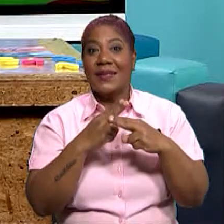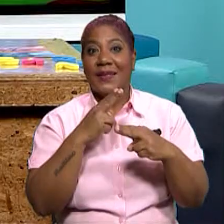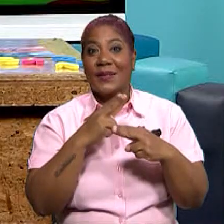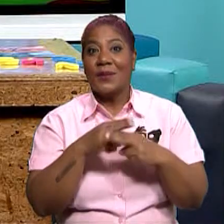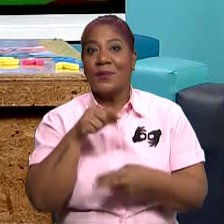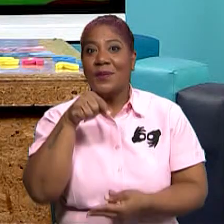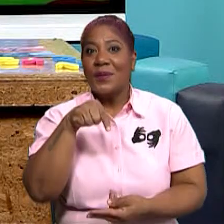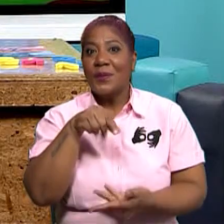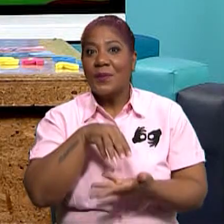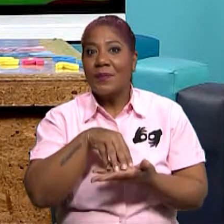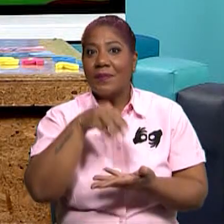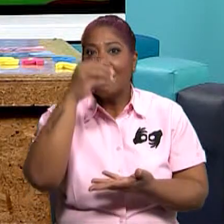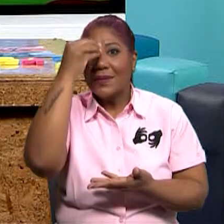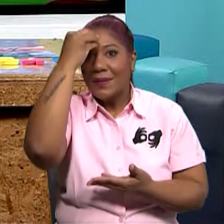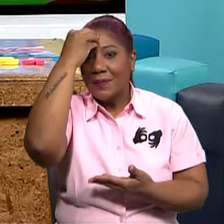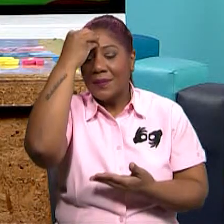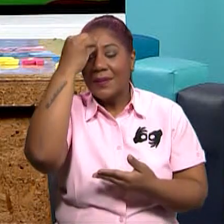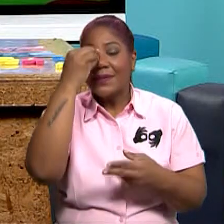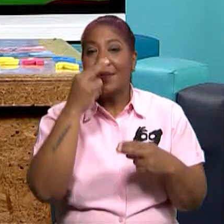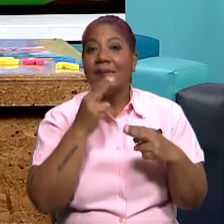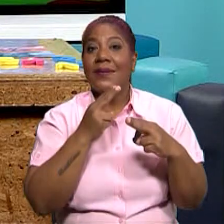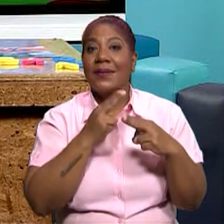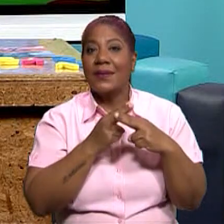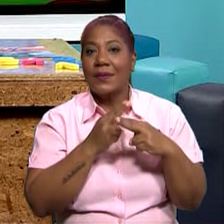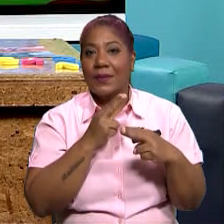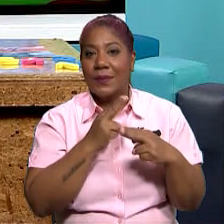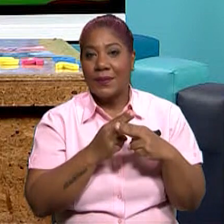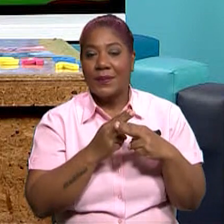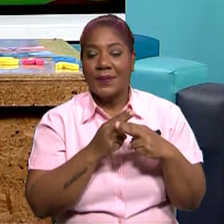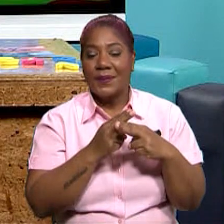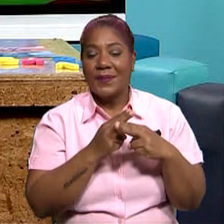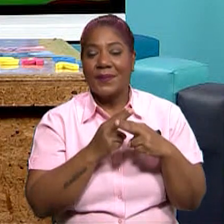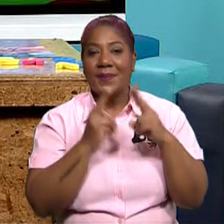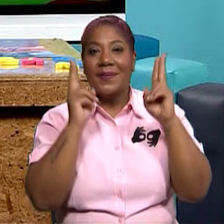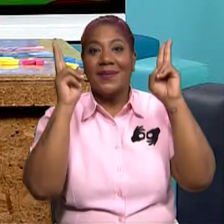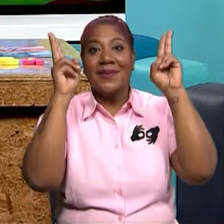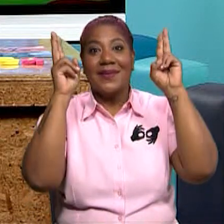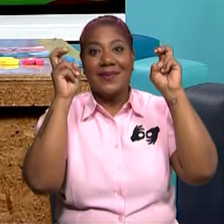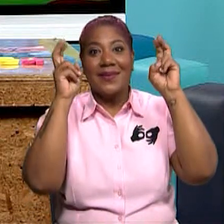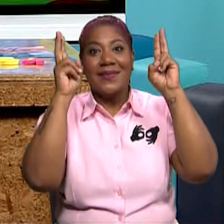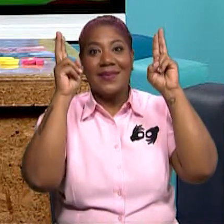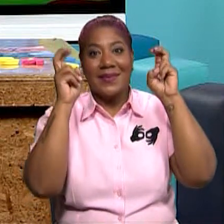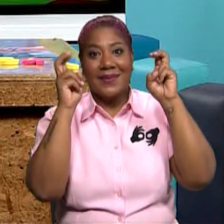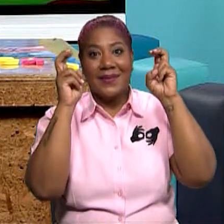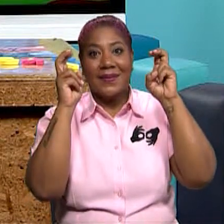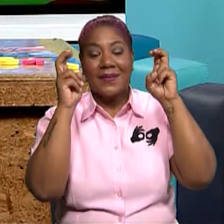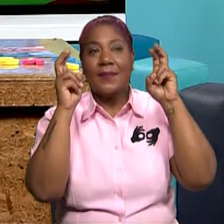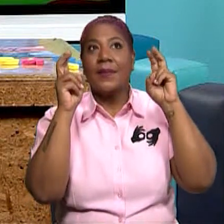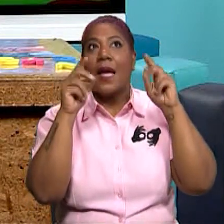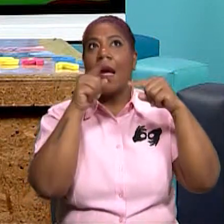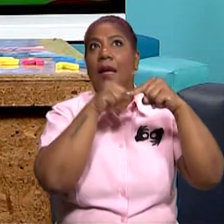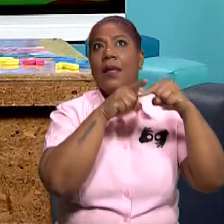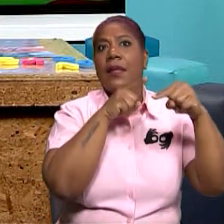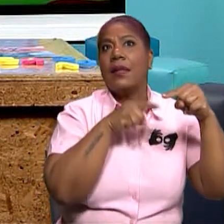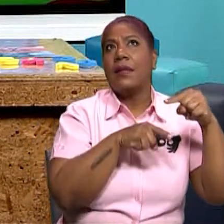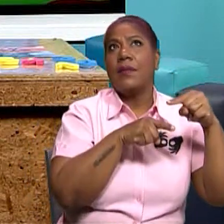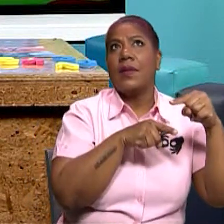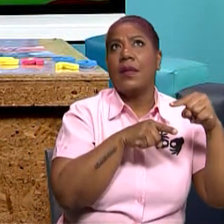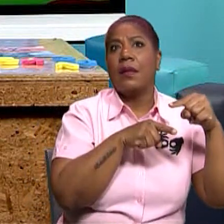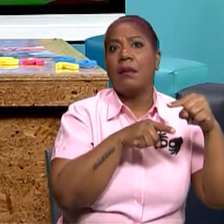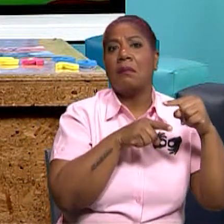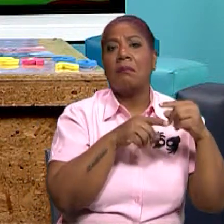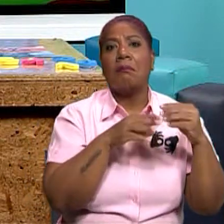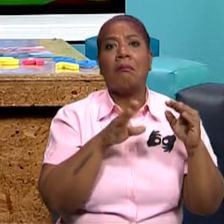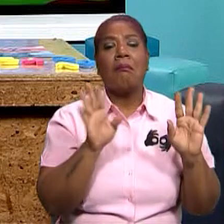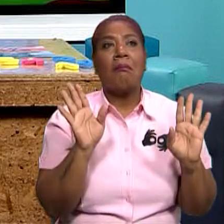nombres. Quiero que le prestemos mucha atención porque el tema, ¿verdad? Tenemos que aprender tanto a dividir como saber que estos